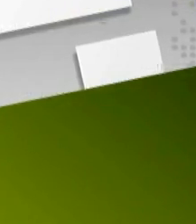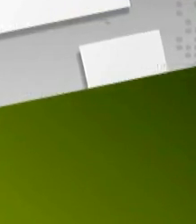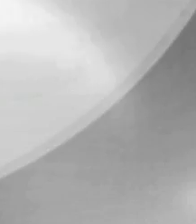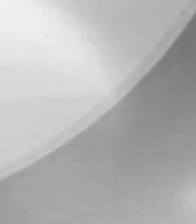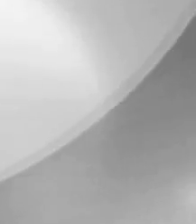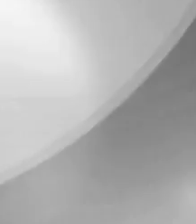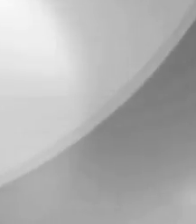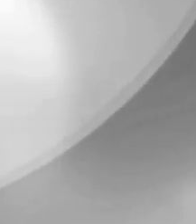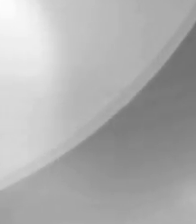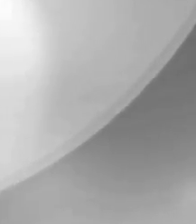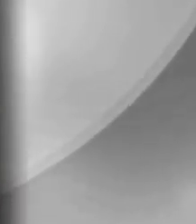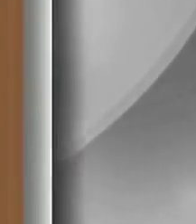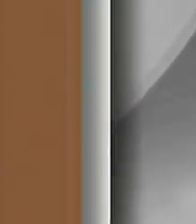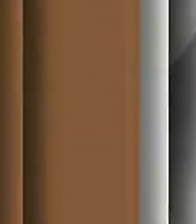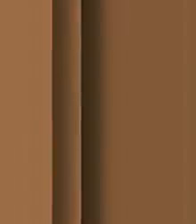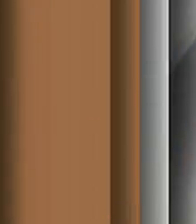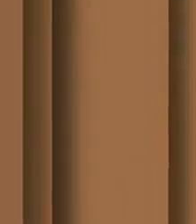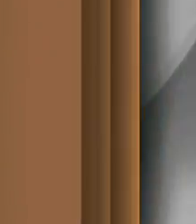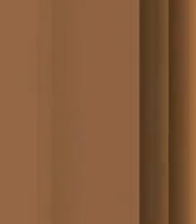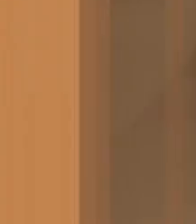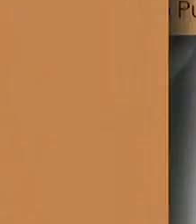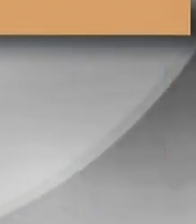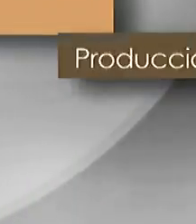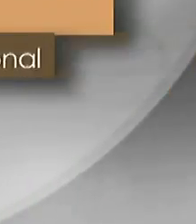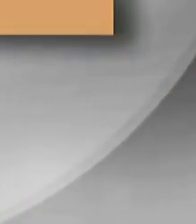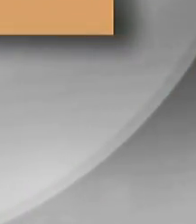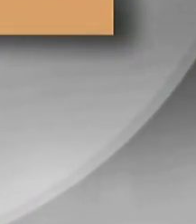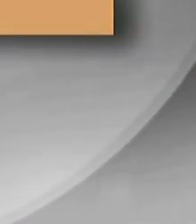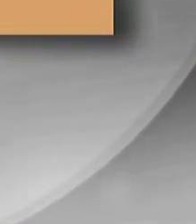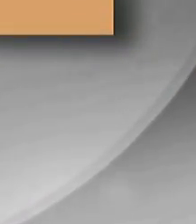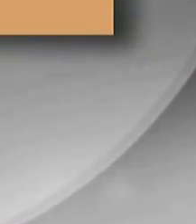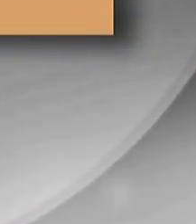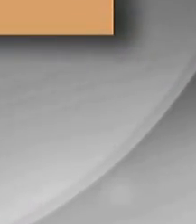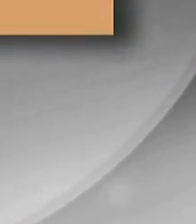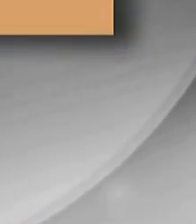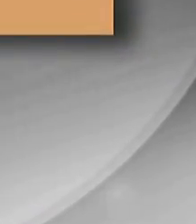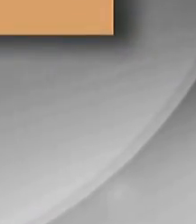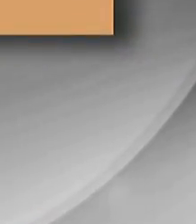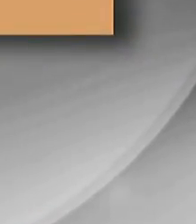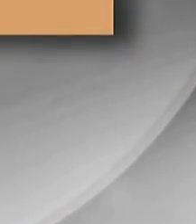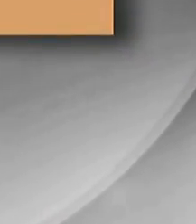A continuación, Noticias Globovisión Deportes.